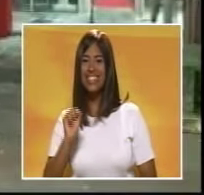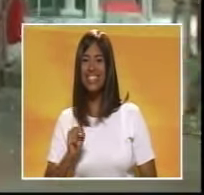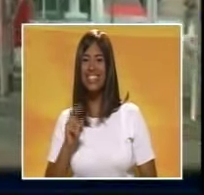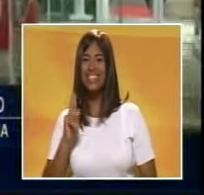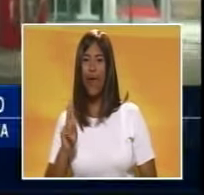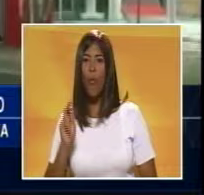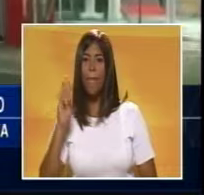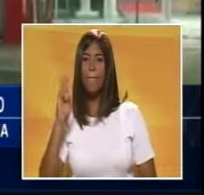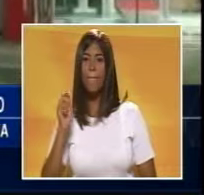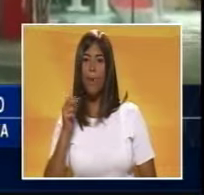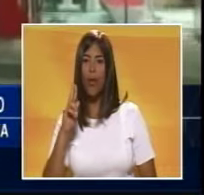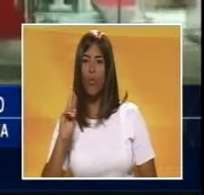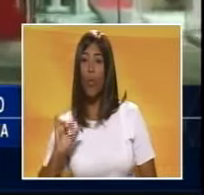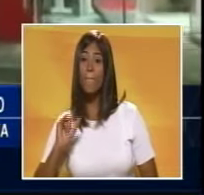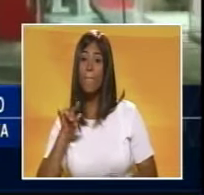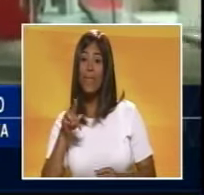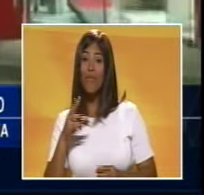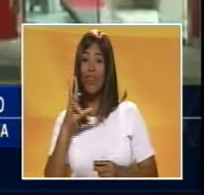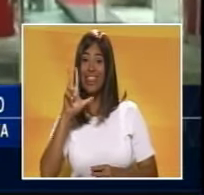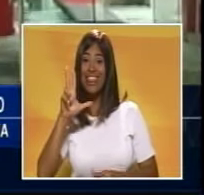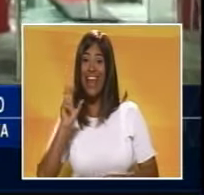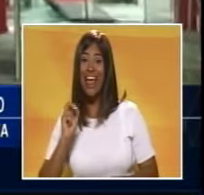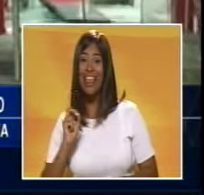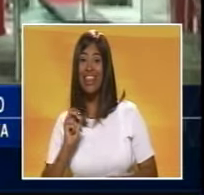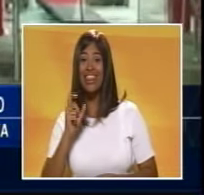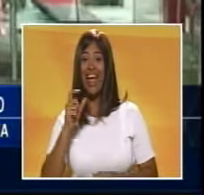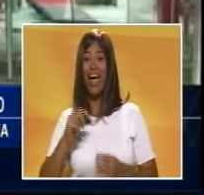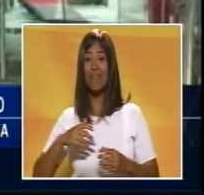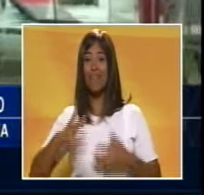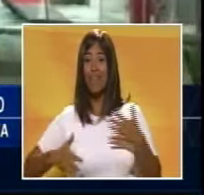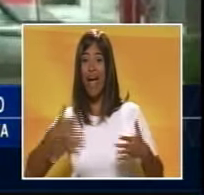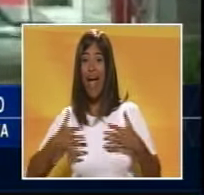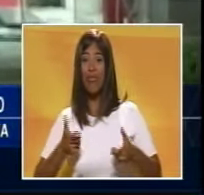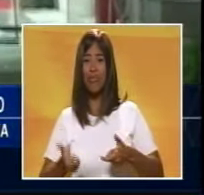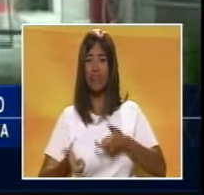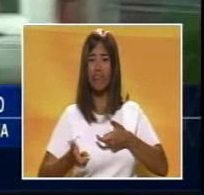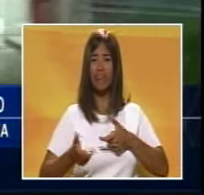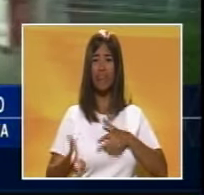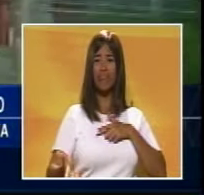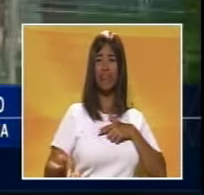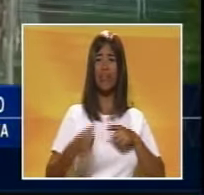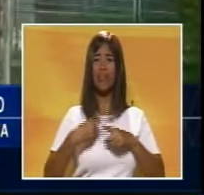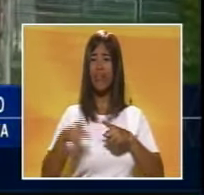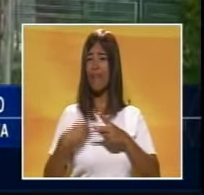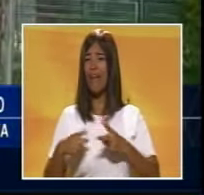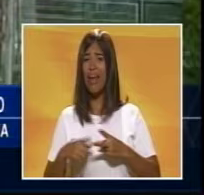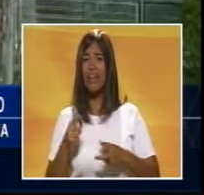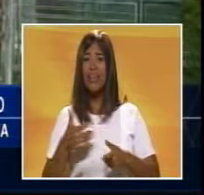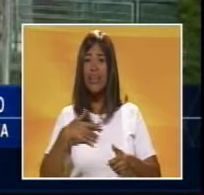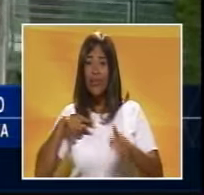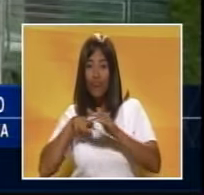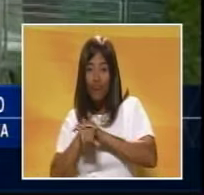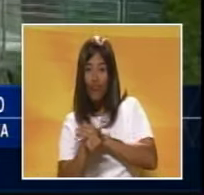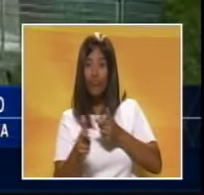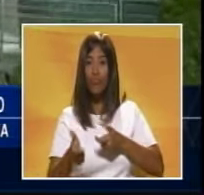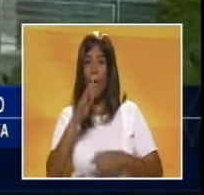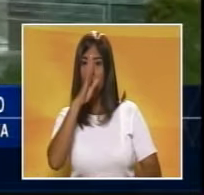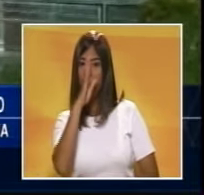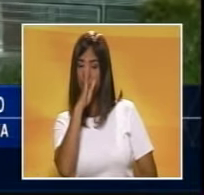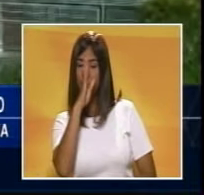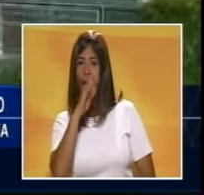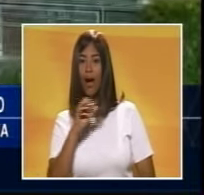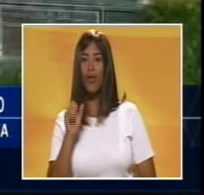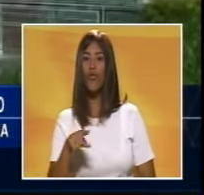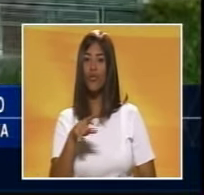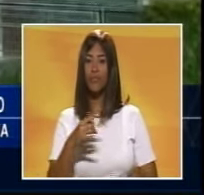de 30 criminales portando fusiles, pistolas, participaron en el intento de asalto a las agencias del